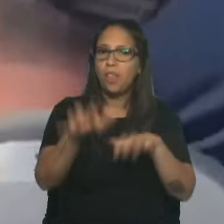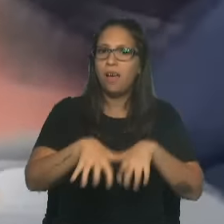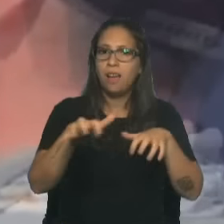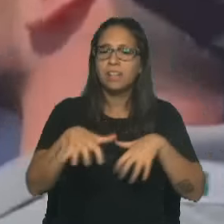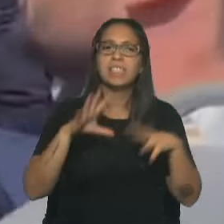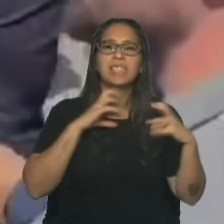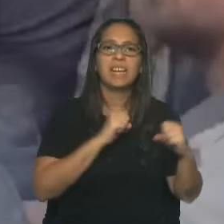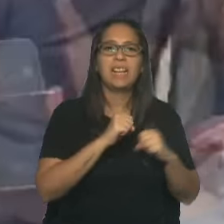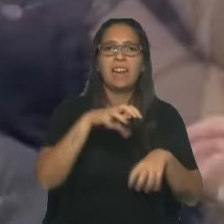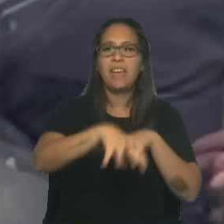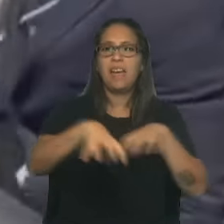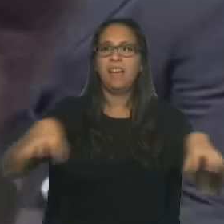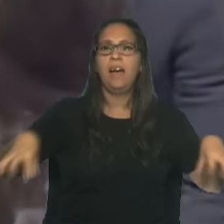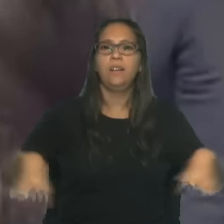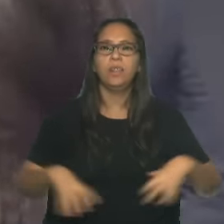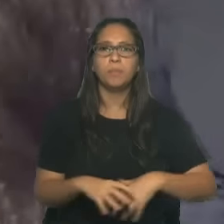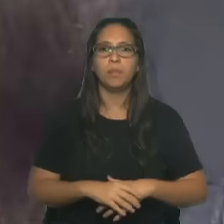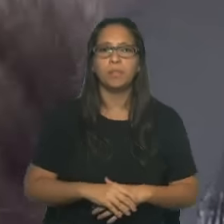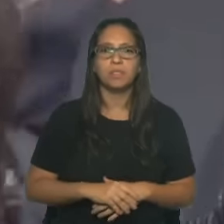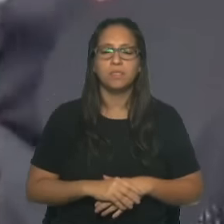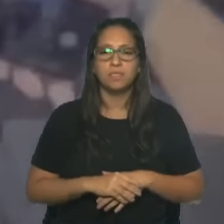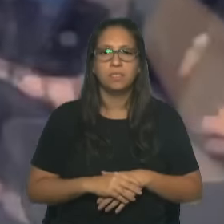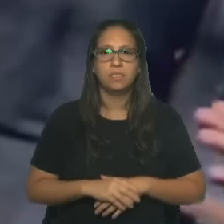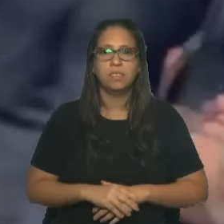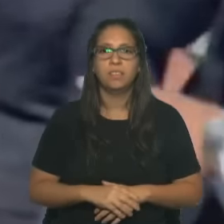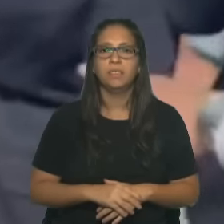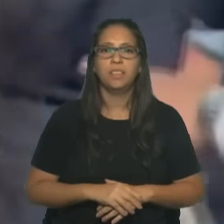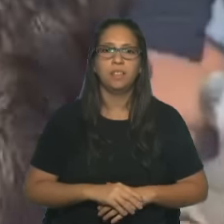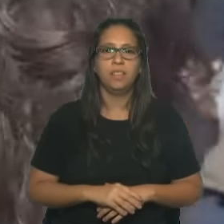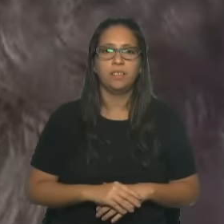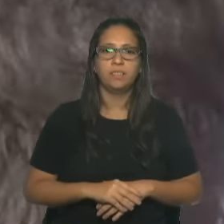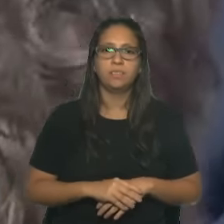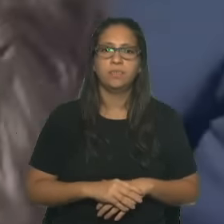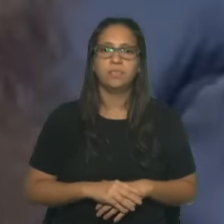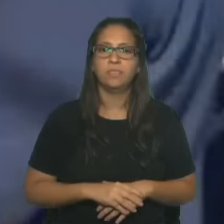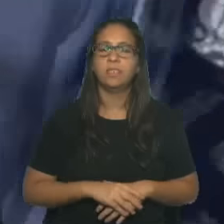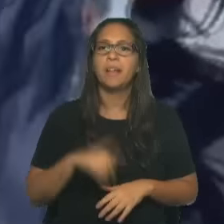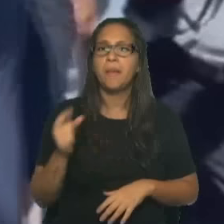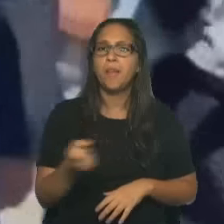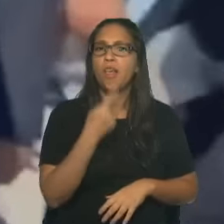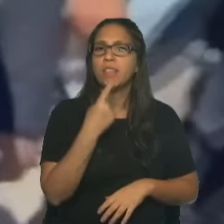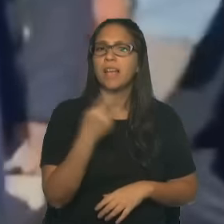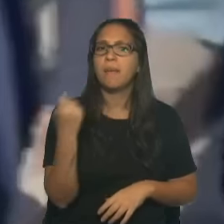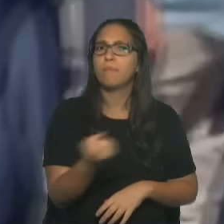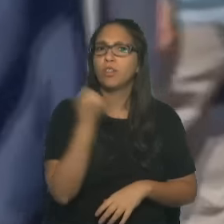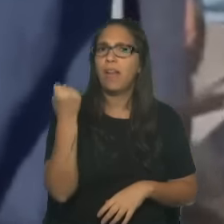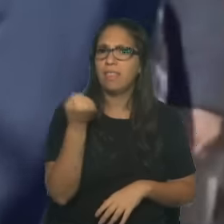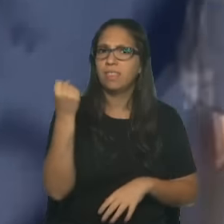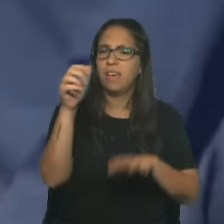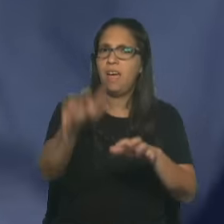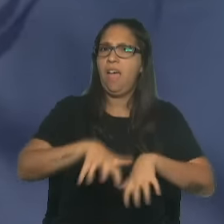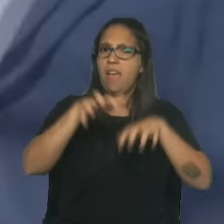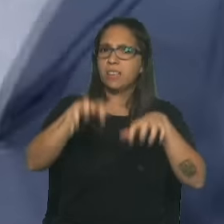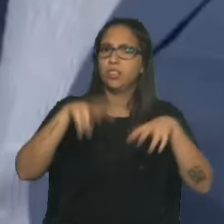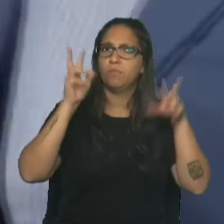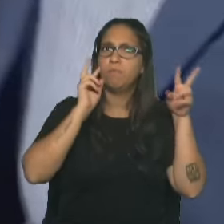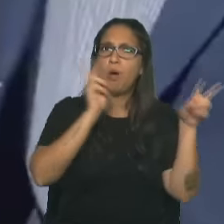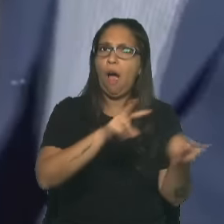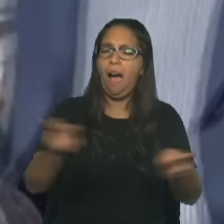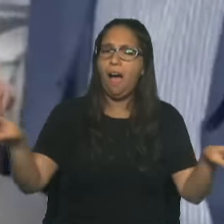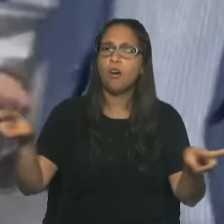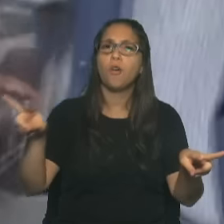Sí, podemos ver al secretario de Agricultura. Correcto. Que previamente nos había contado la importancia, ¿no?, de Expo Agro, no solo para el plano